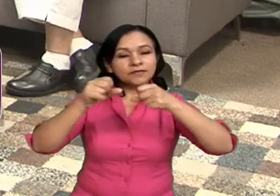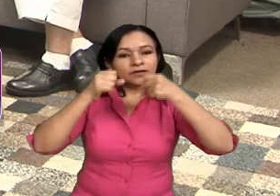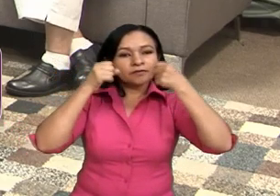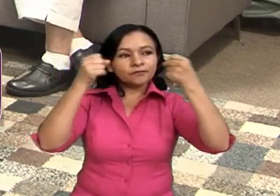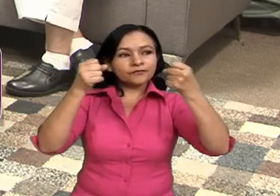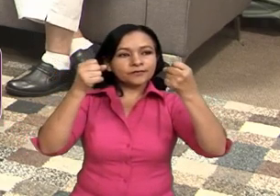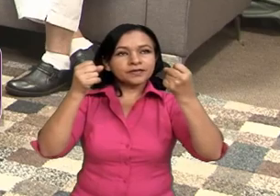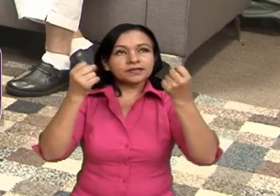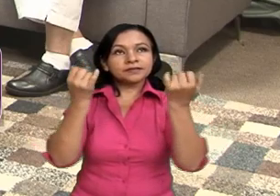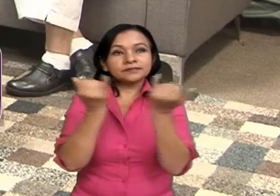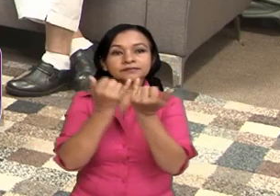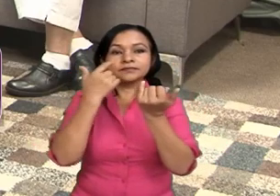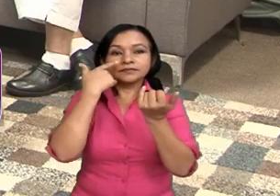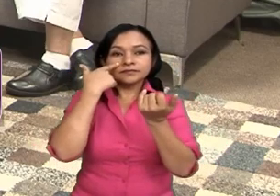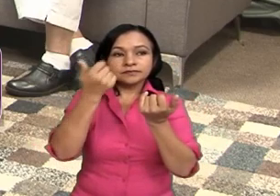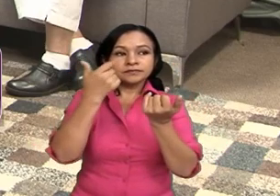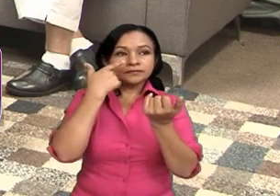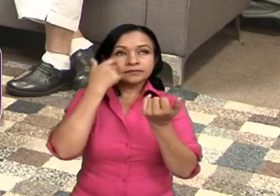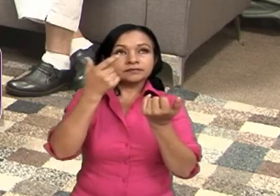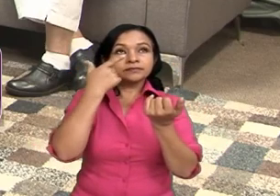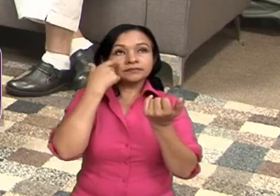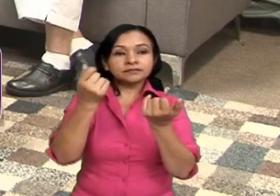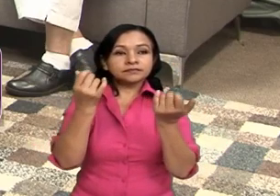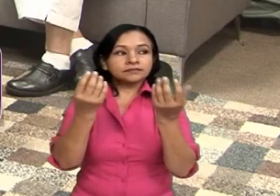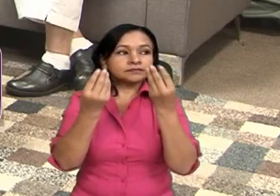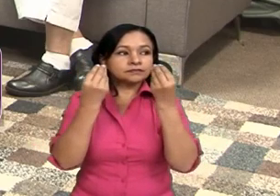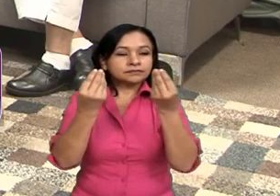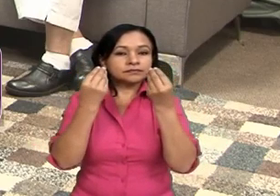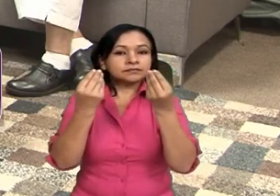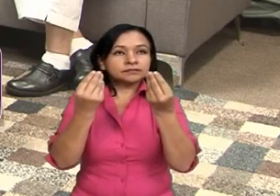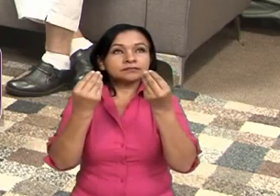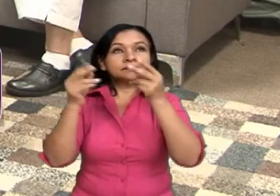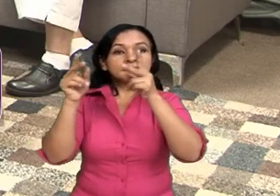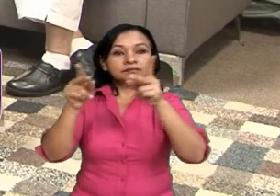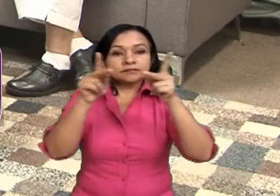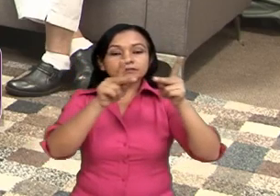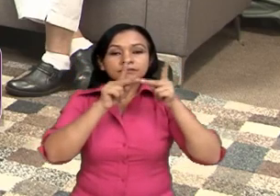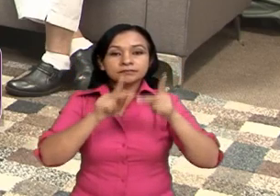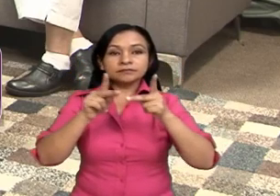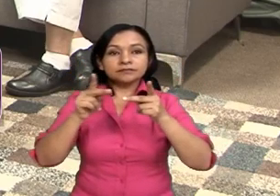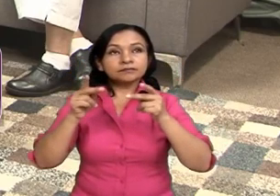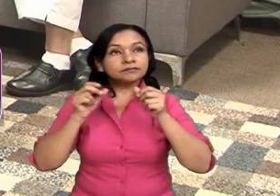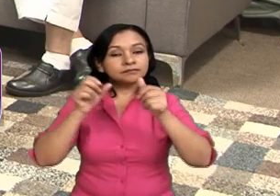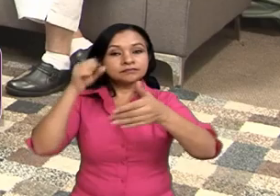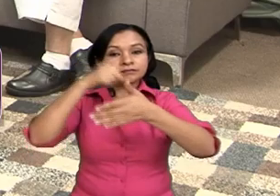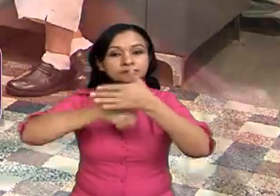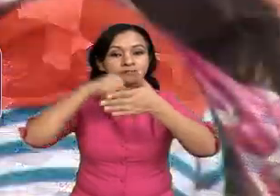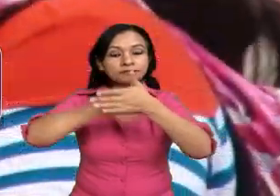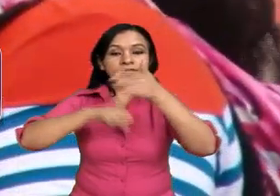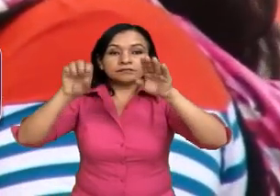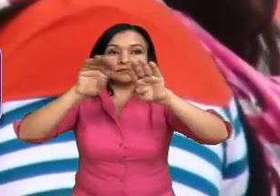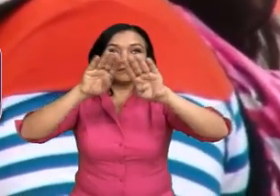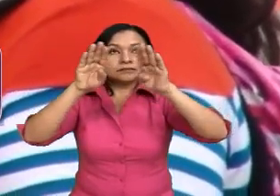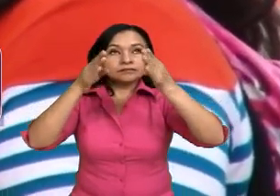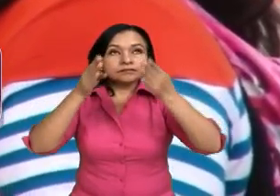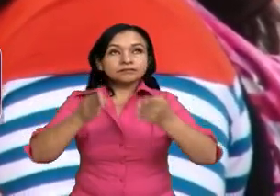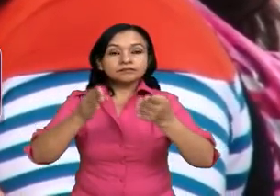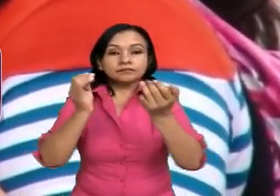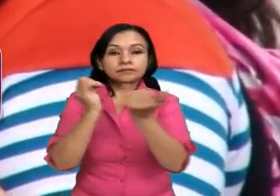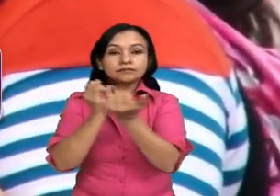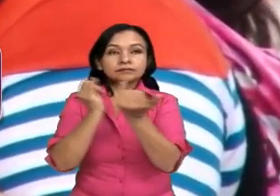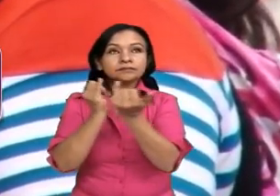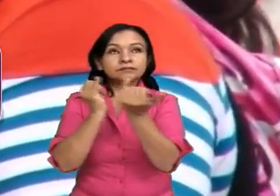Hemos estado conociendo con mucho agrado que la mayoría de estas personas emprendedoras, luchadoras, son mujeres también.